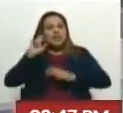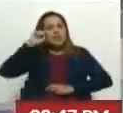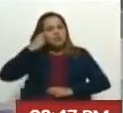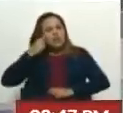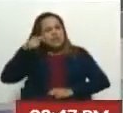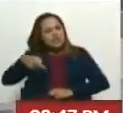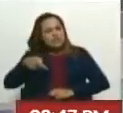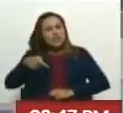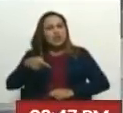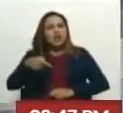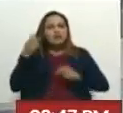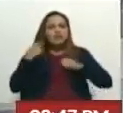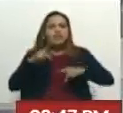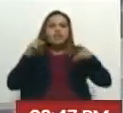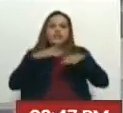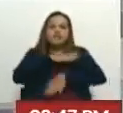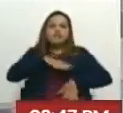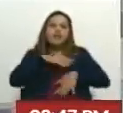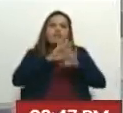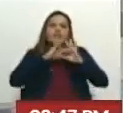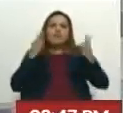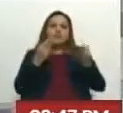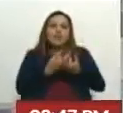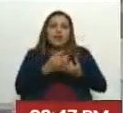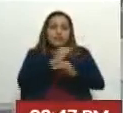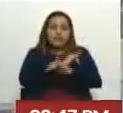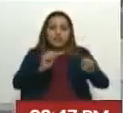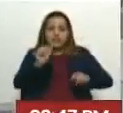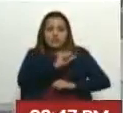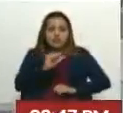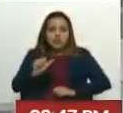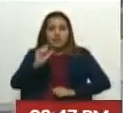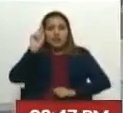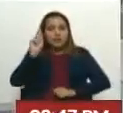aquí hay opciones para el disfrute de la familia durante el fin de semana y